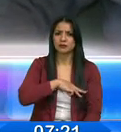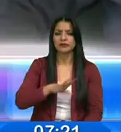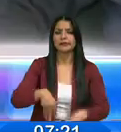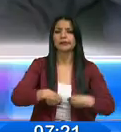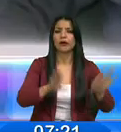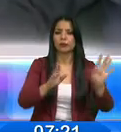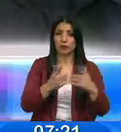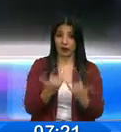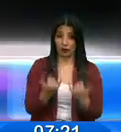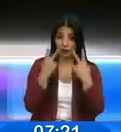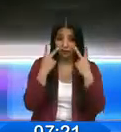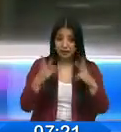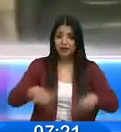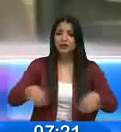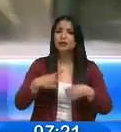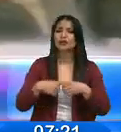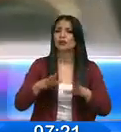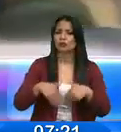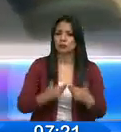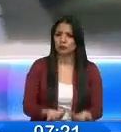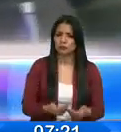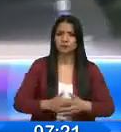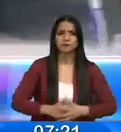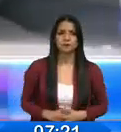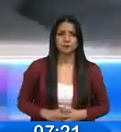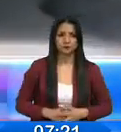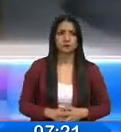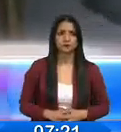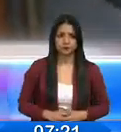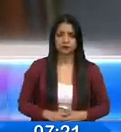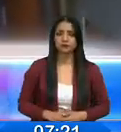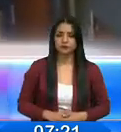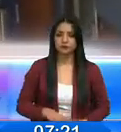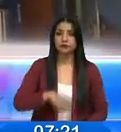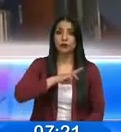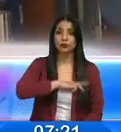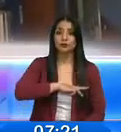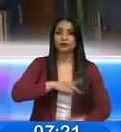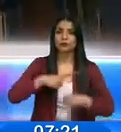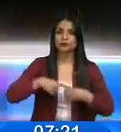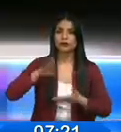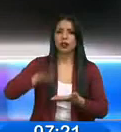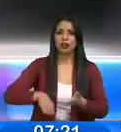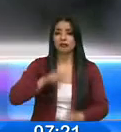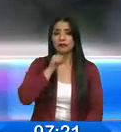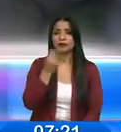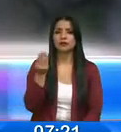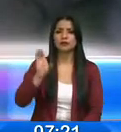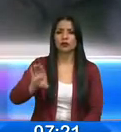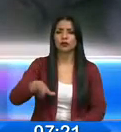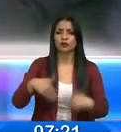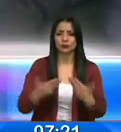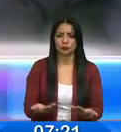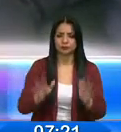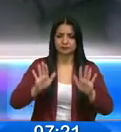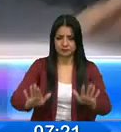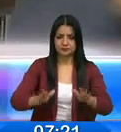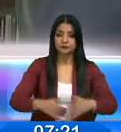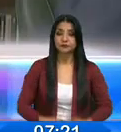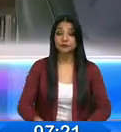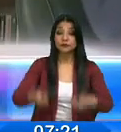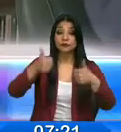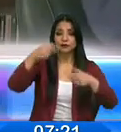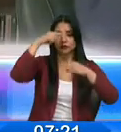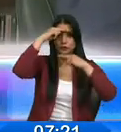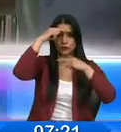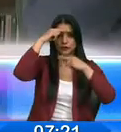está ahora la ciudad. El déficit económico municipal sabe cómo enfrentarlo. Pero la buena noticia es que tanto